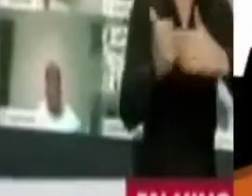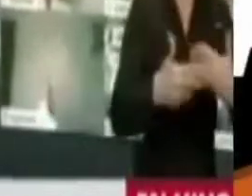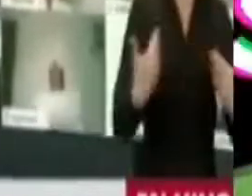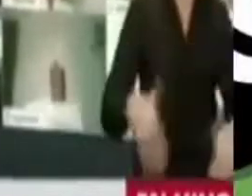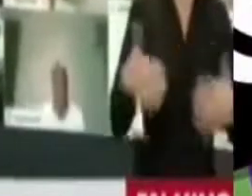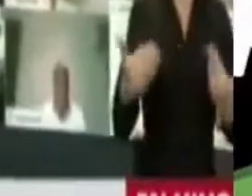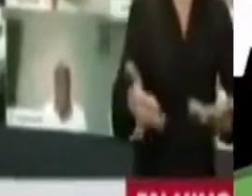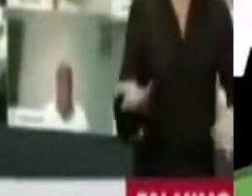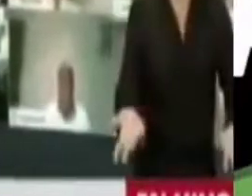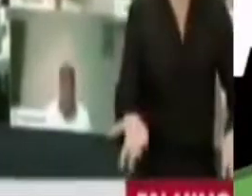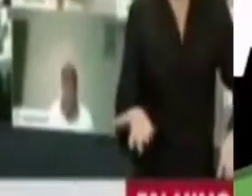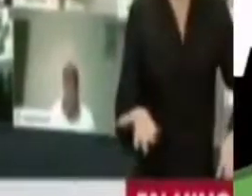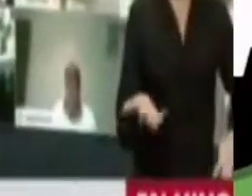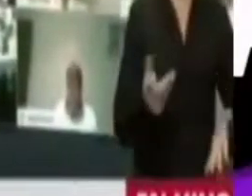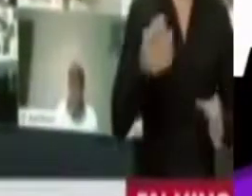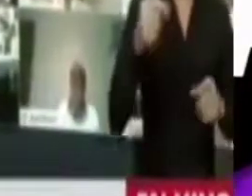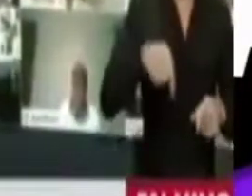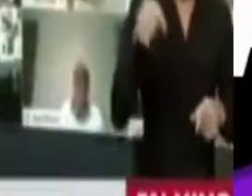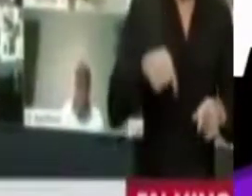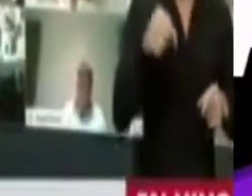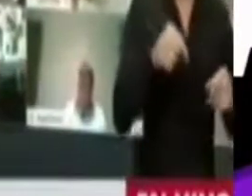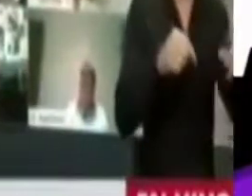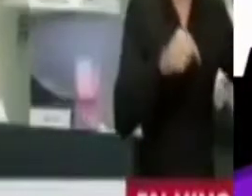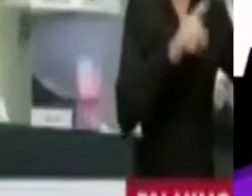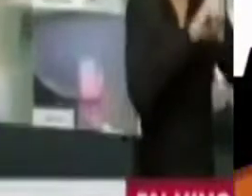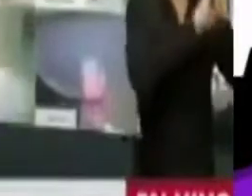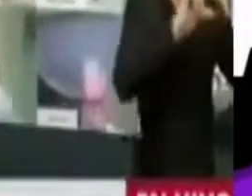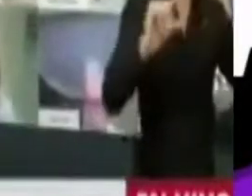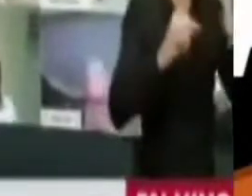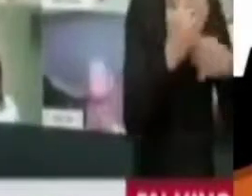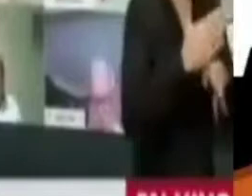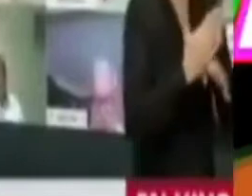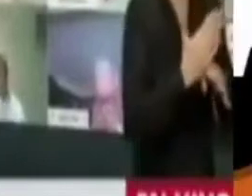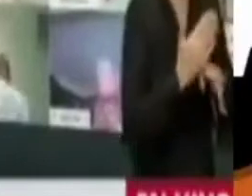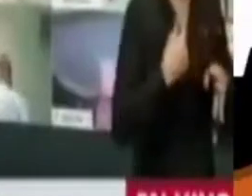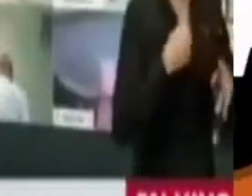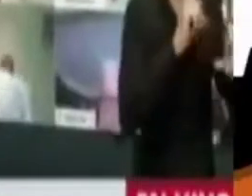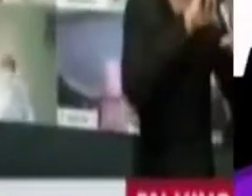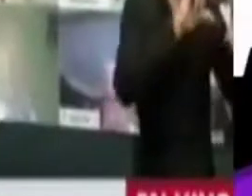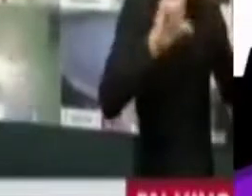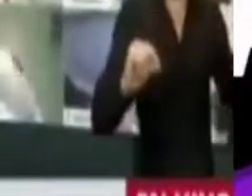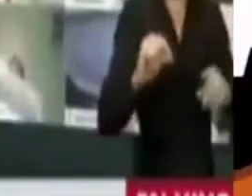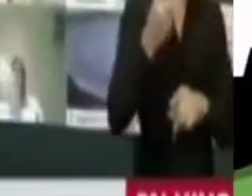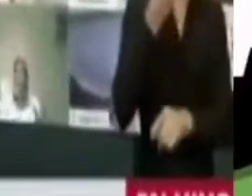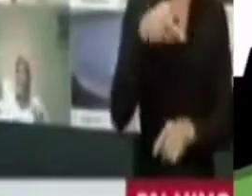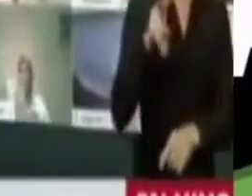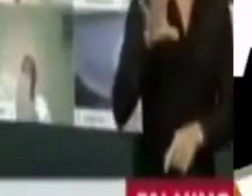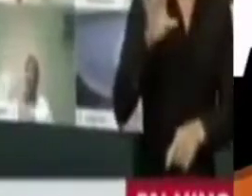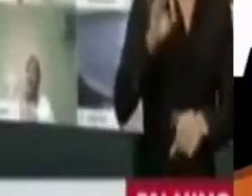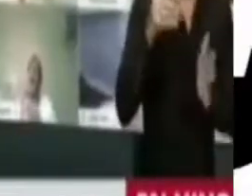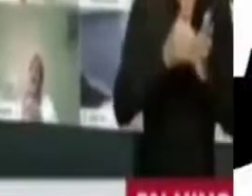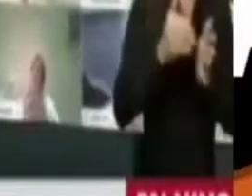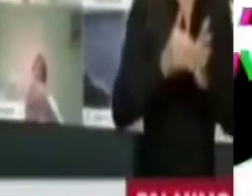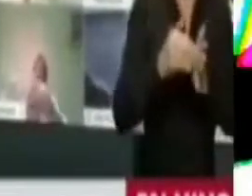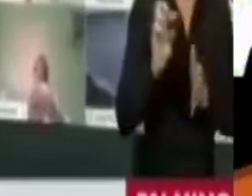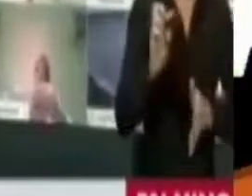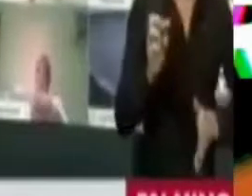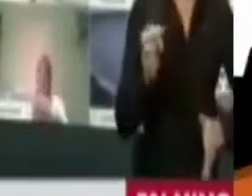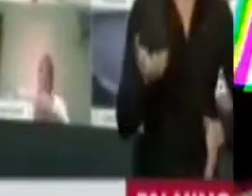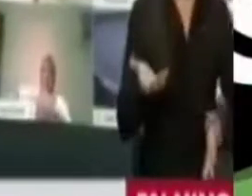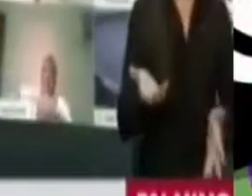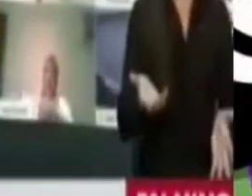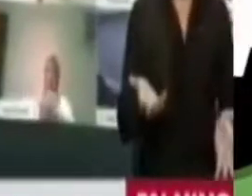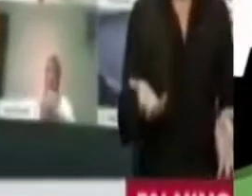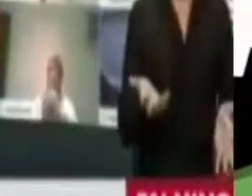párrafo, ¿no? Uh-huh. Y en ese artículo está el segundo párrafo, está el texto este instrumento que te digo